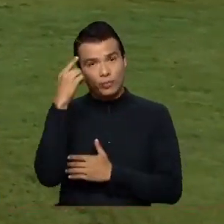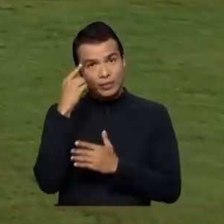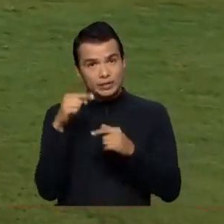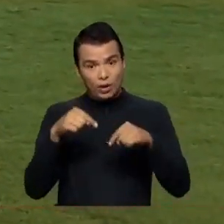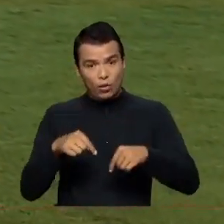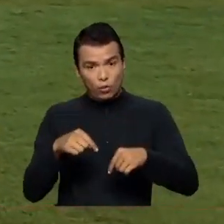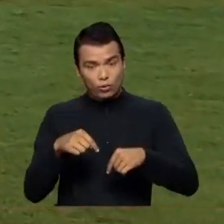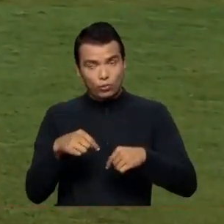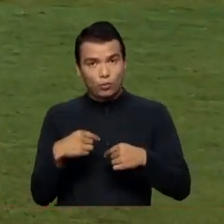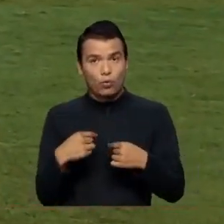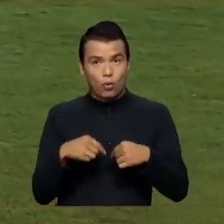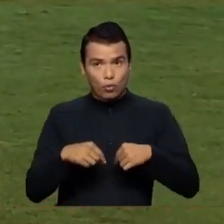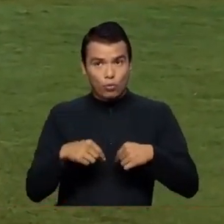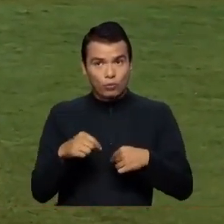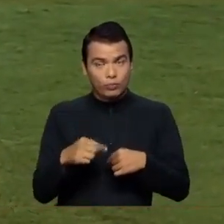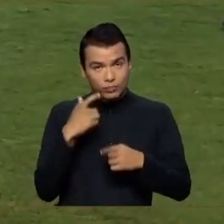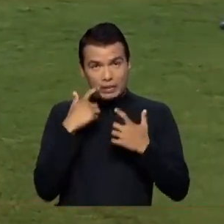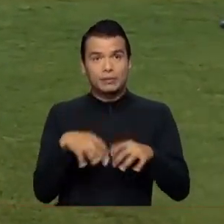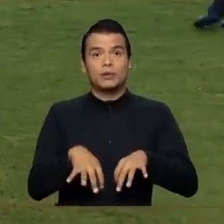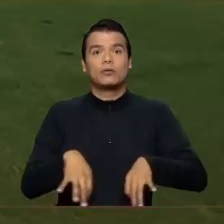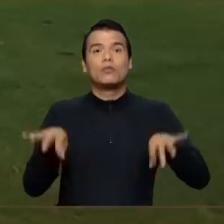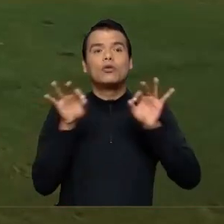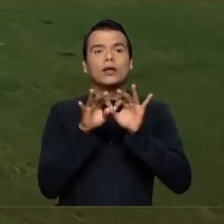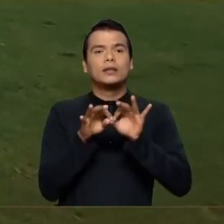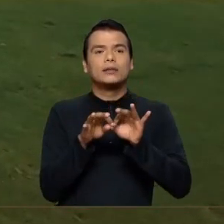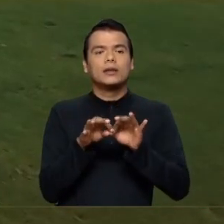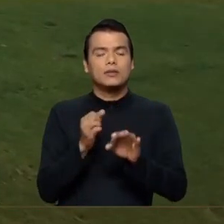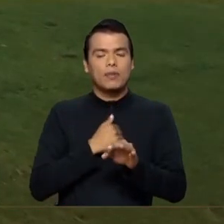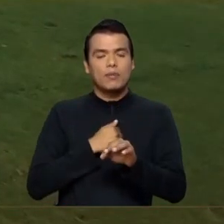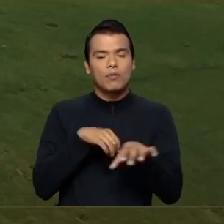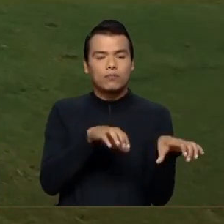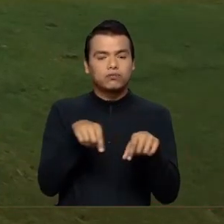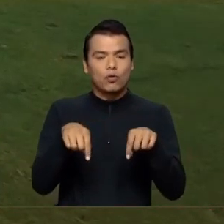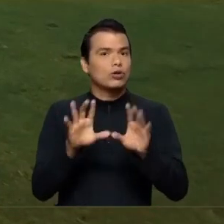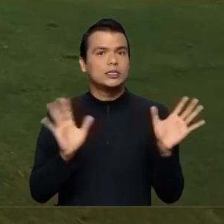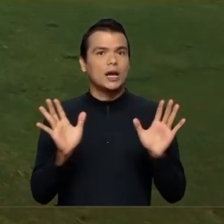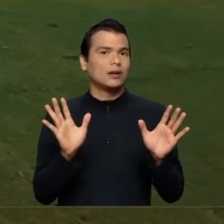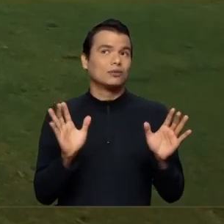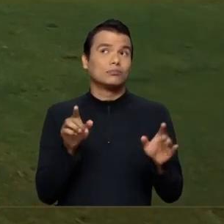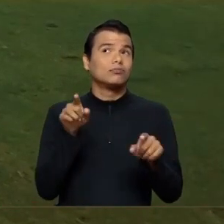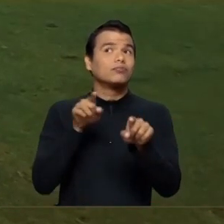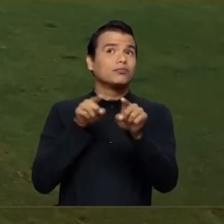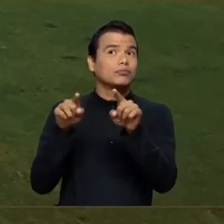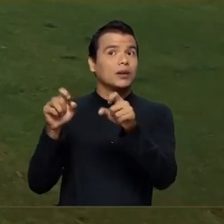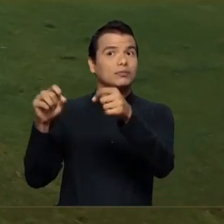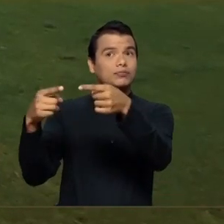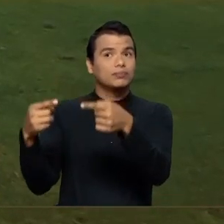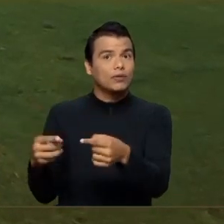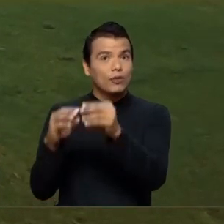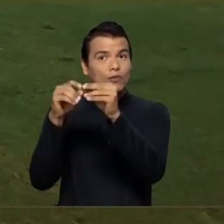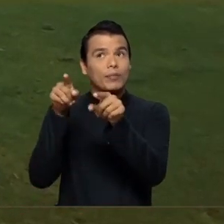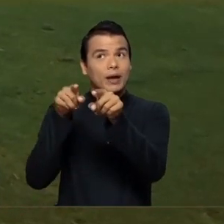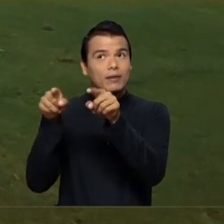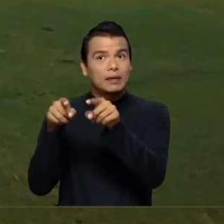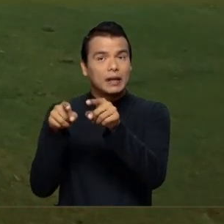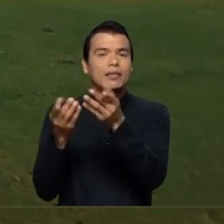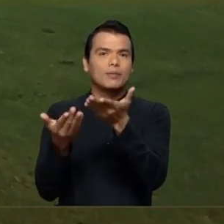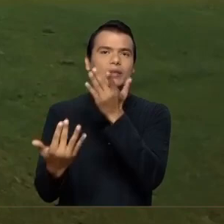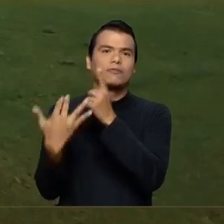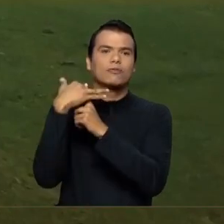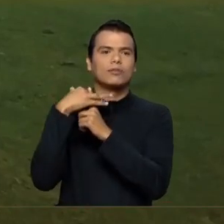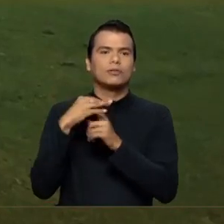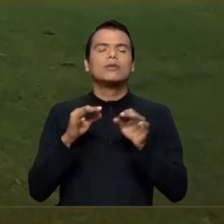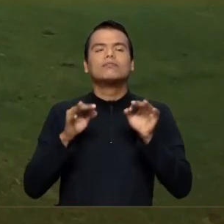sino de otros tres resultados que se den pero en el fútbol todo está dicho a propósito en el sub-20 que realizamos a principio de año